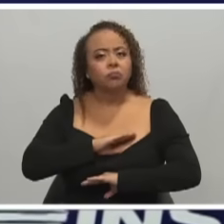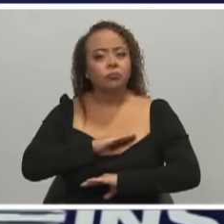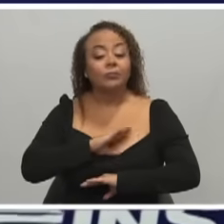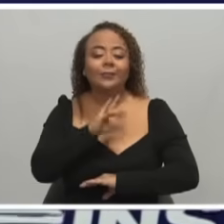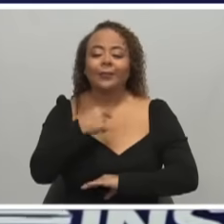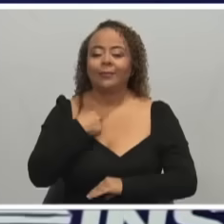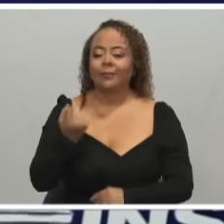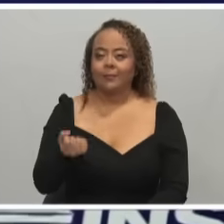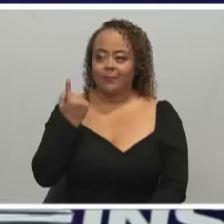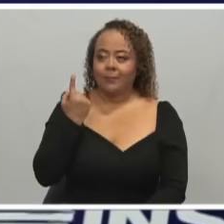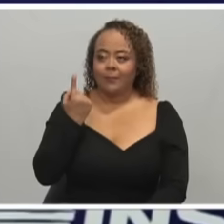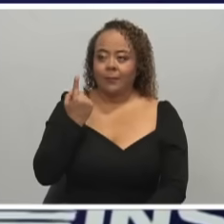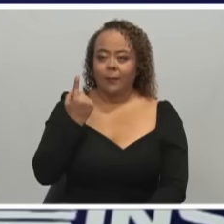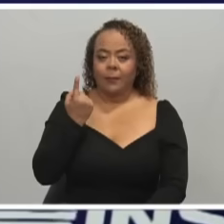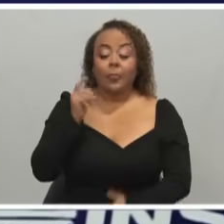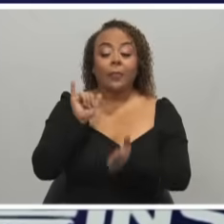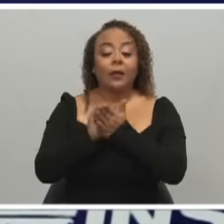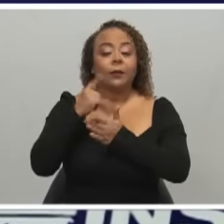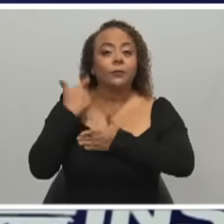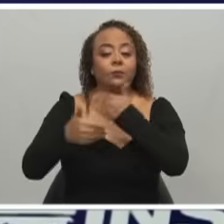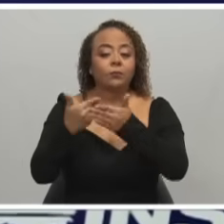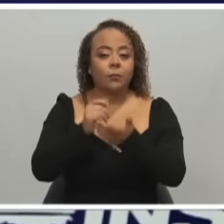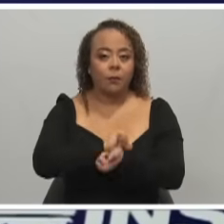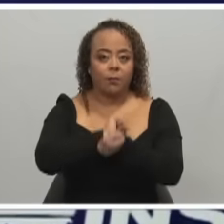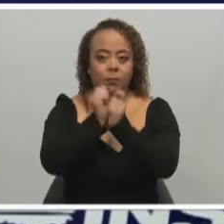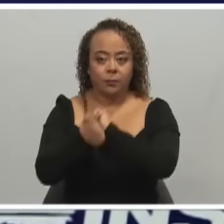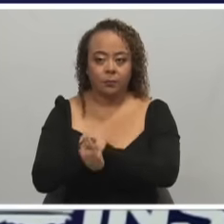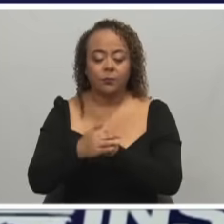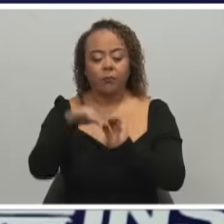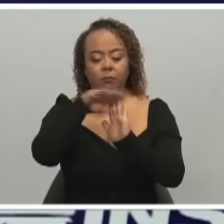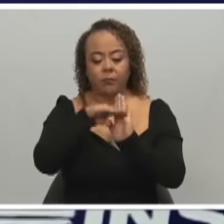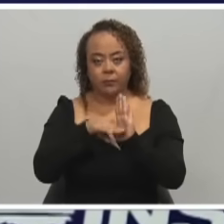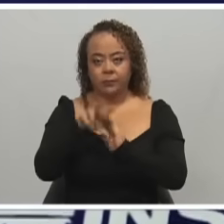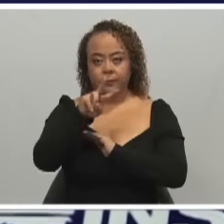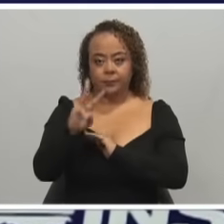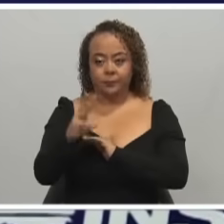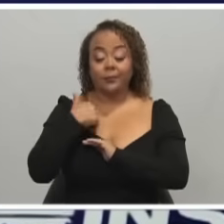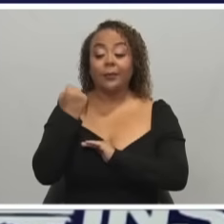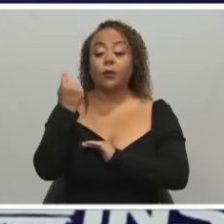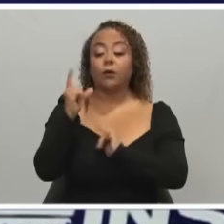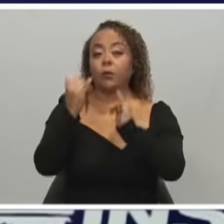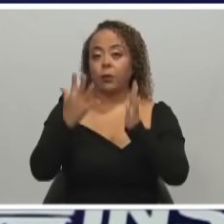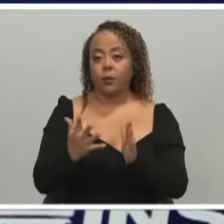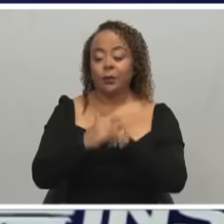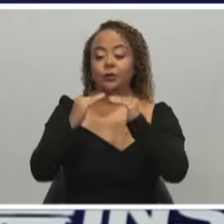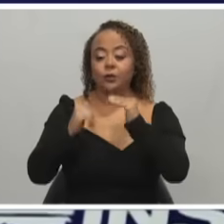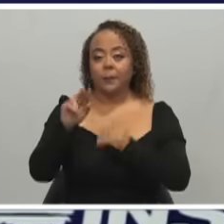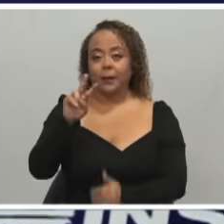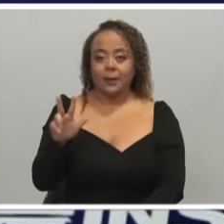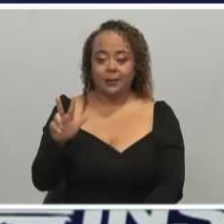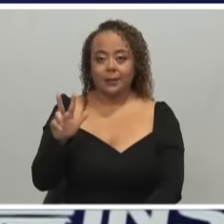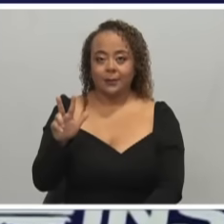entiendo de que este es un proceso de transformación en esta lista de 26 Hay 11 jugadores que son sub23